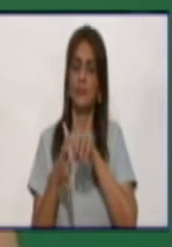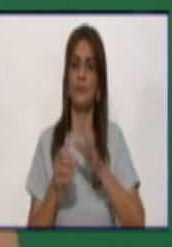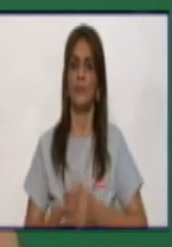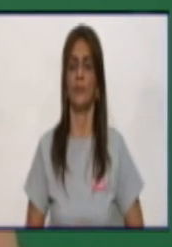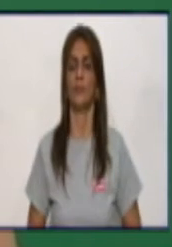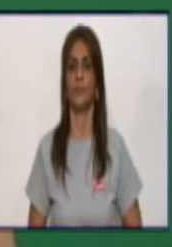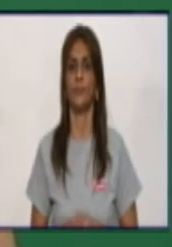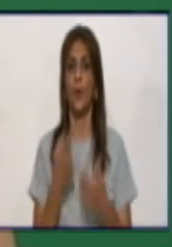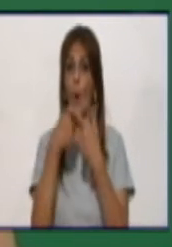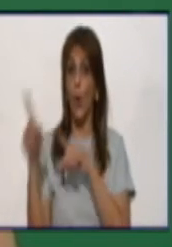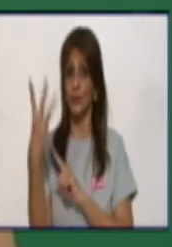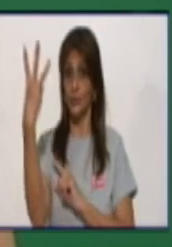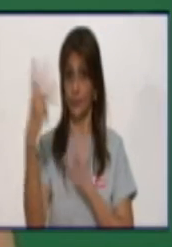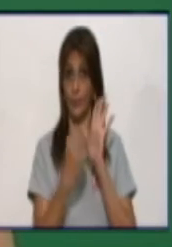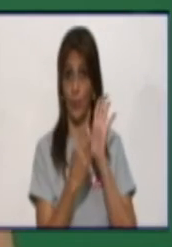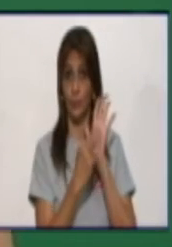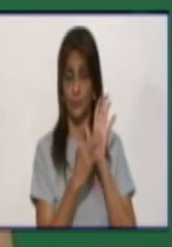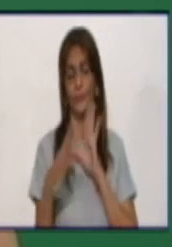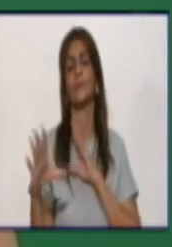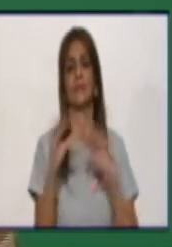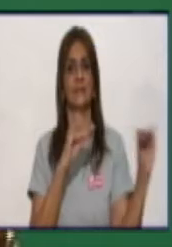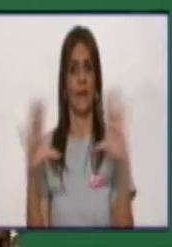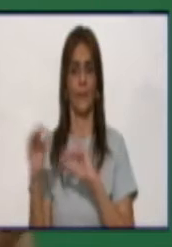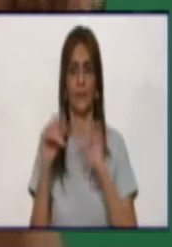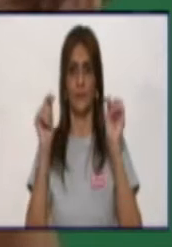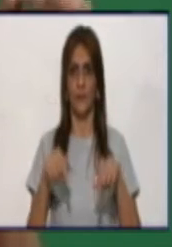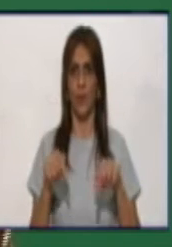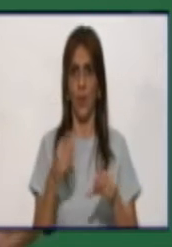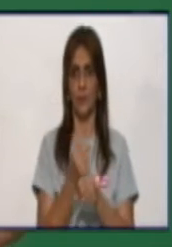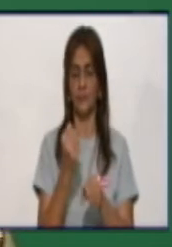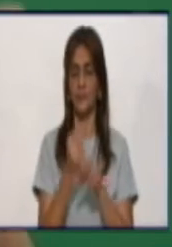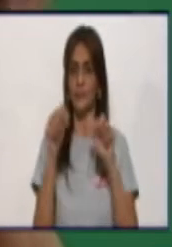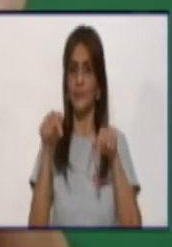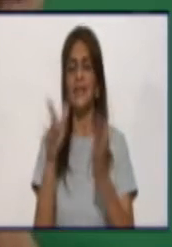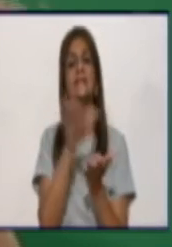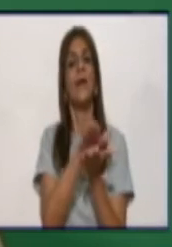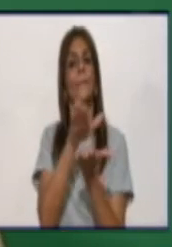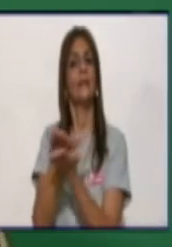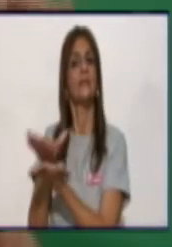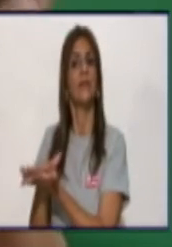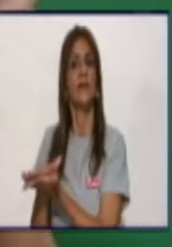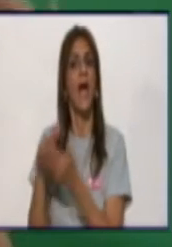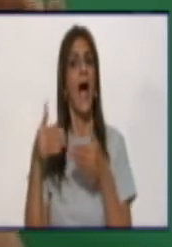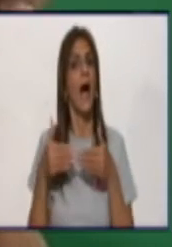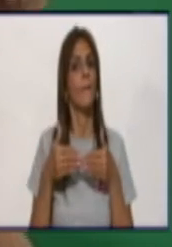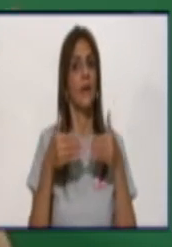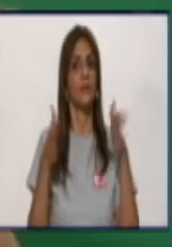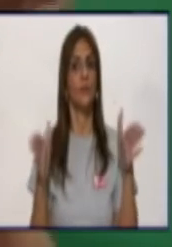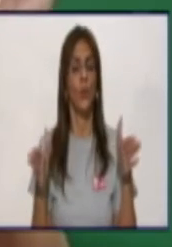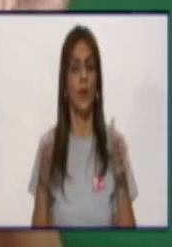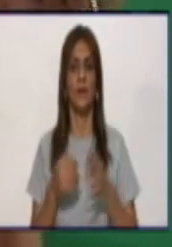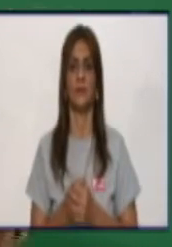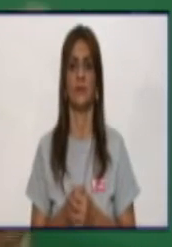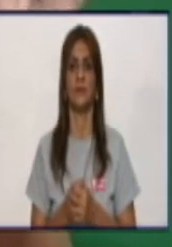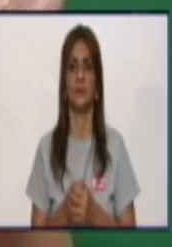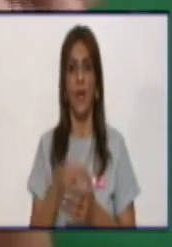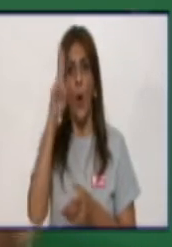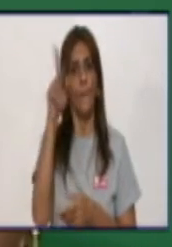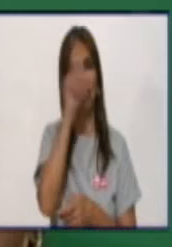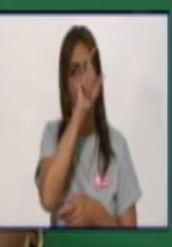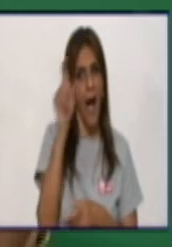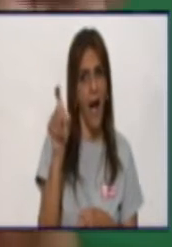estamos trabajando con nuestro territorio es que se mantienen la apertura de los cuerpos de guardia para la atención